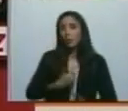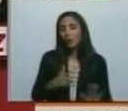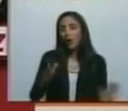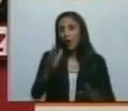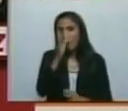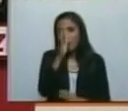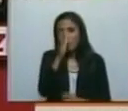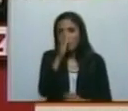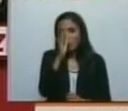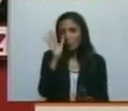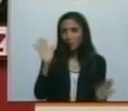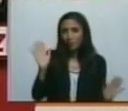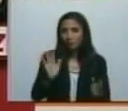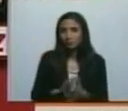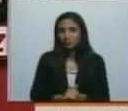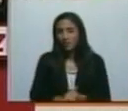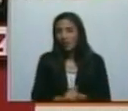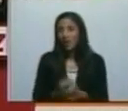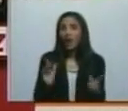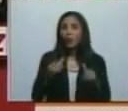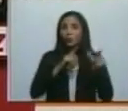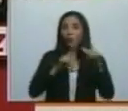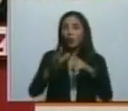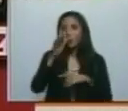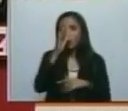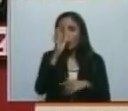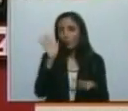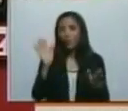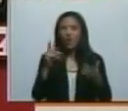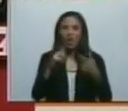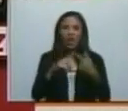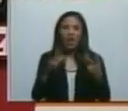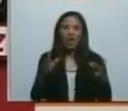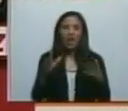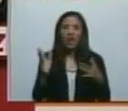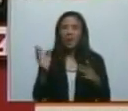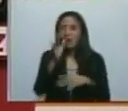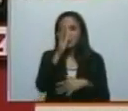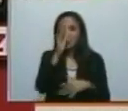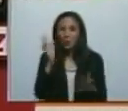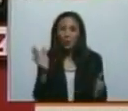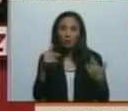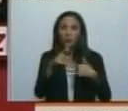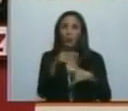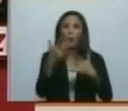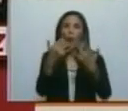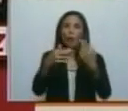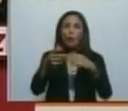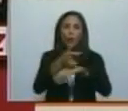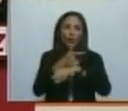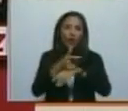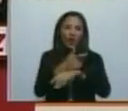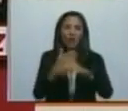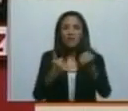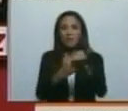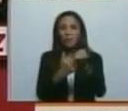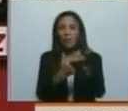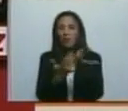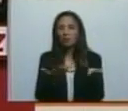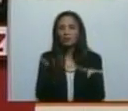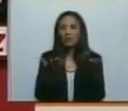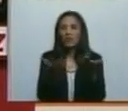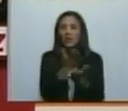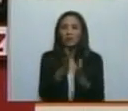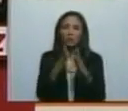Si te entregas, te vamos a destrozar. Y le llamaron chaucero, que era parte del régimen, no sé qué. Y vino la presión de afuera, pues.